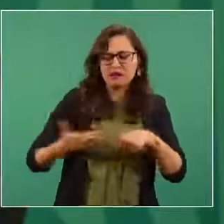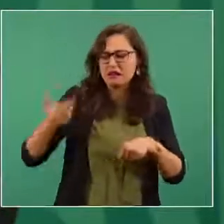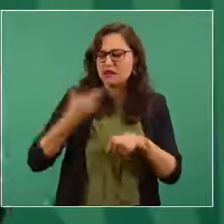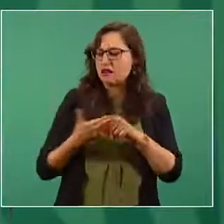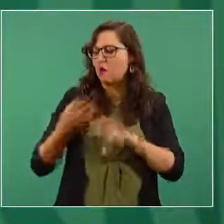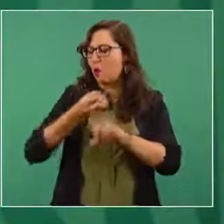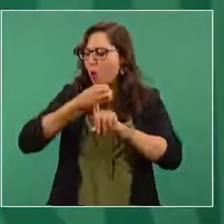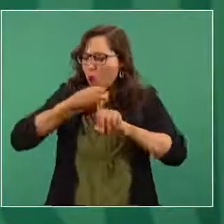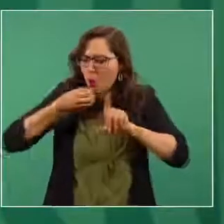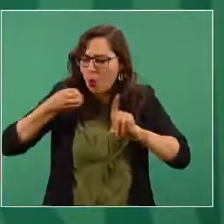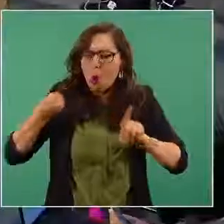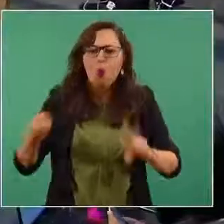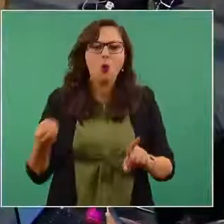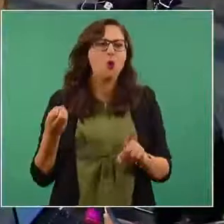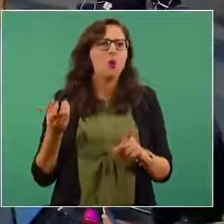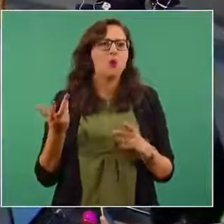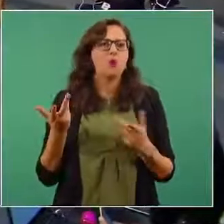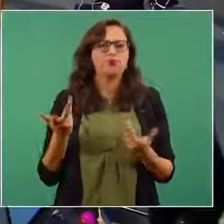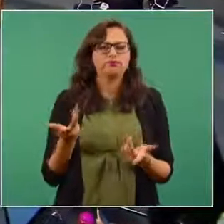vías